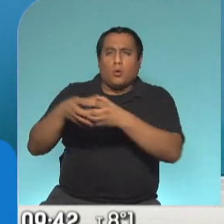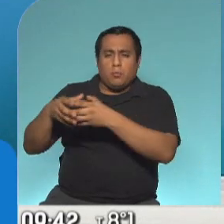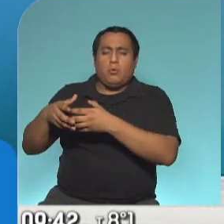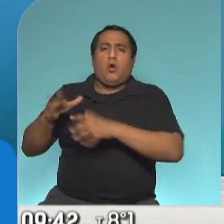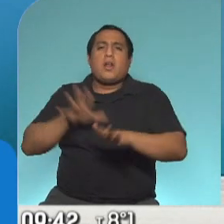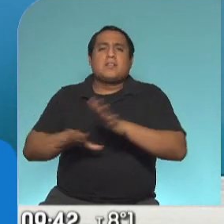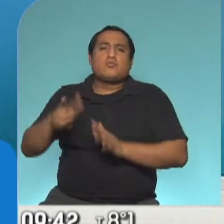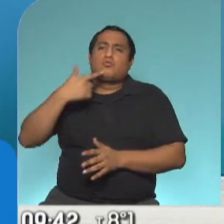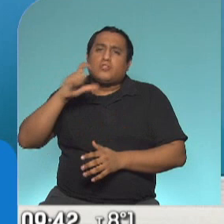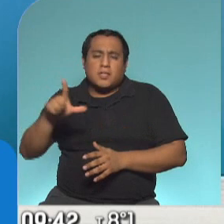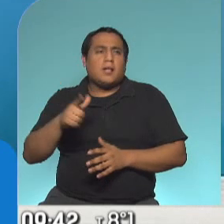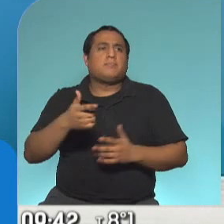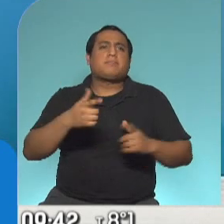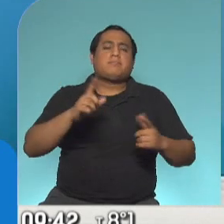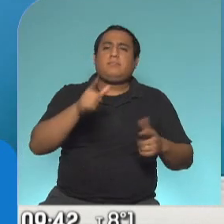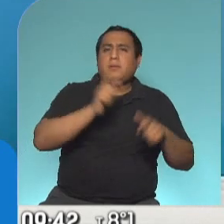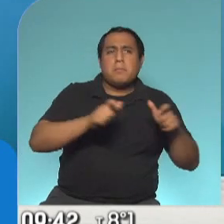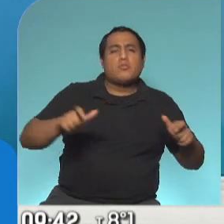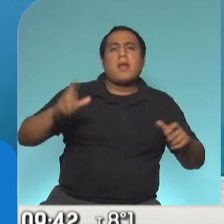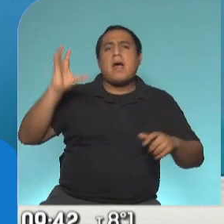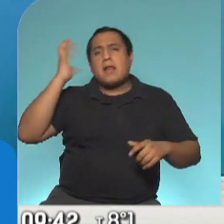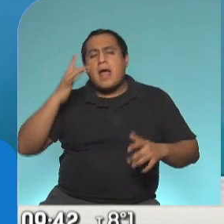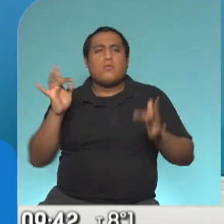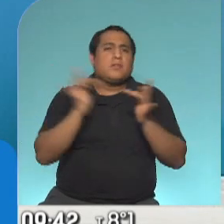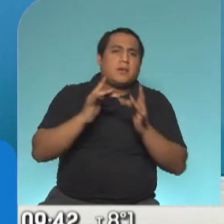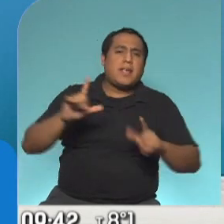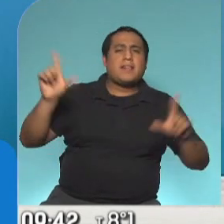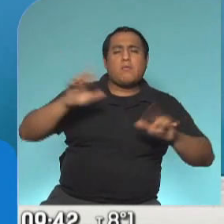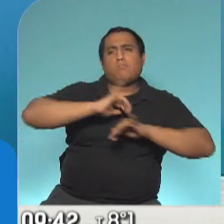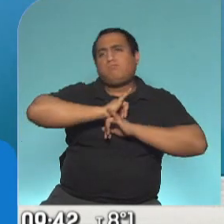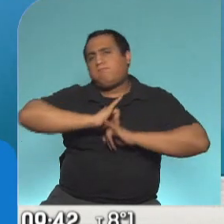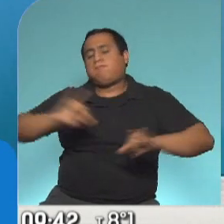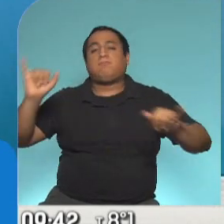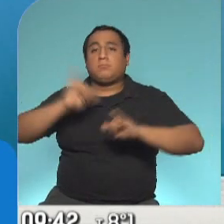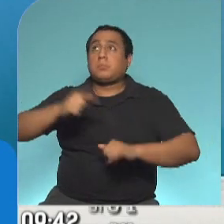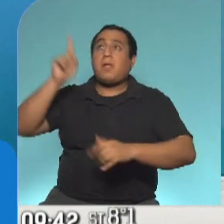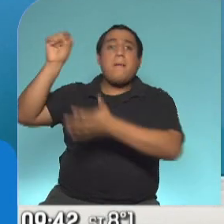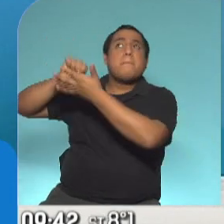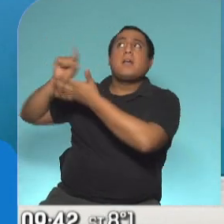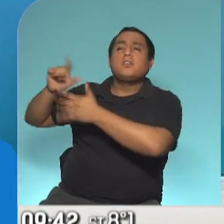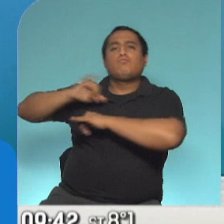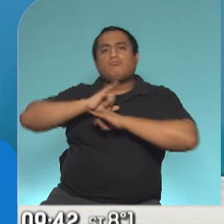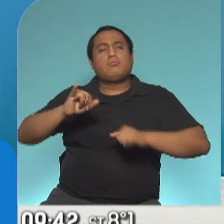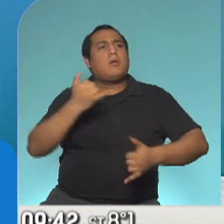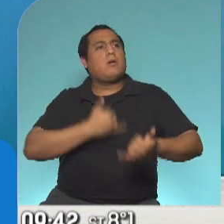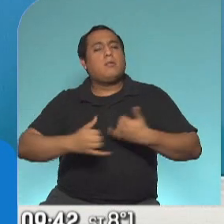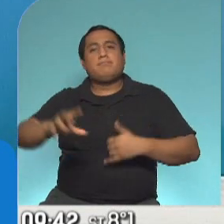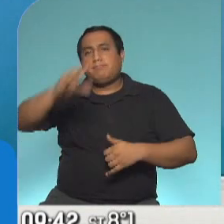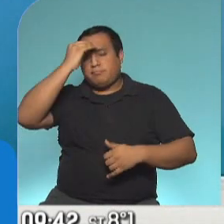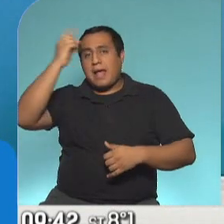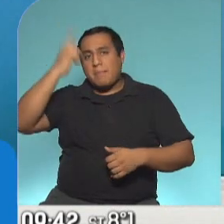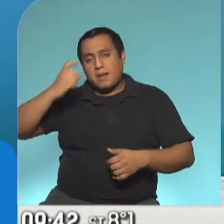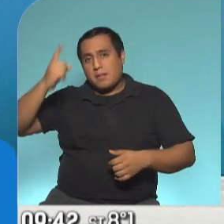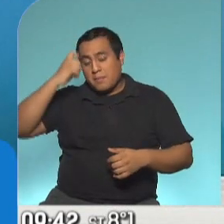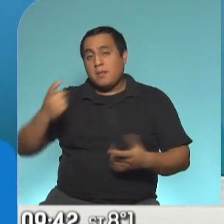y con los medios para poder difundir mensajes difundir lecciones aprendidas de otros países y de otras provincias y trabajar fuertemente